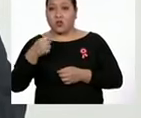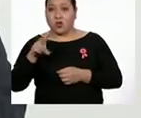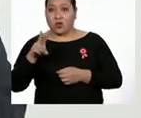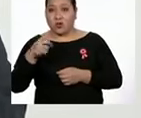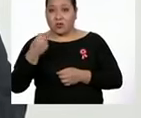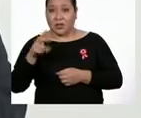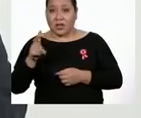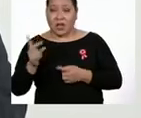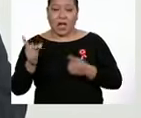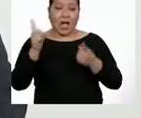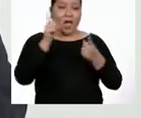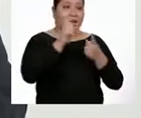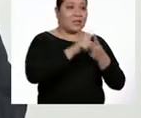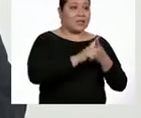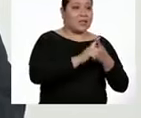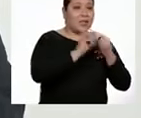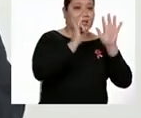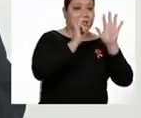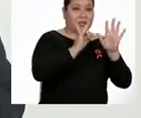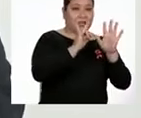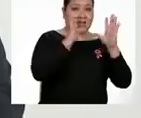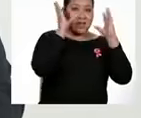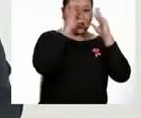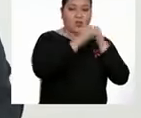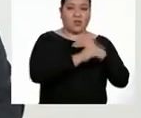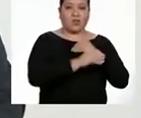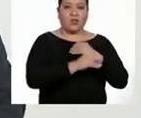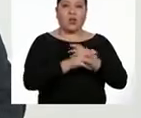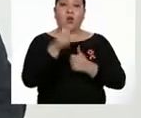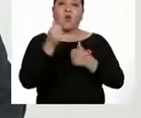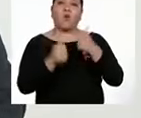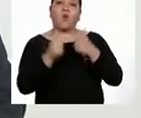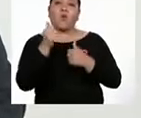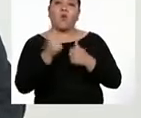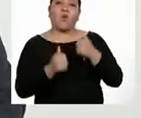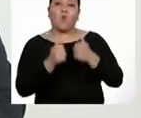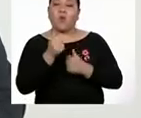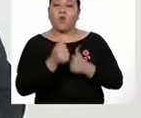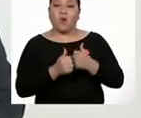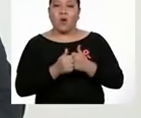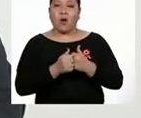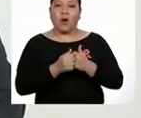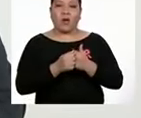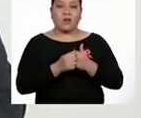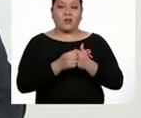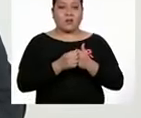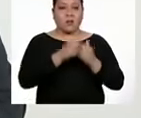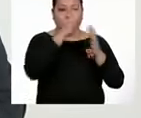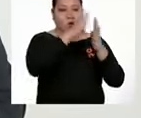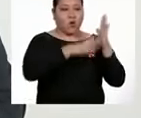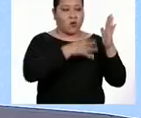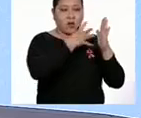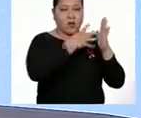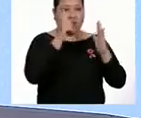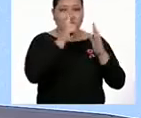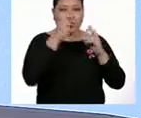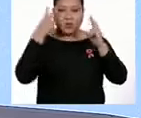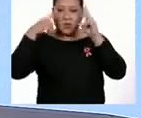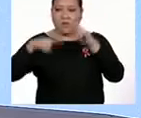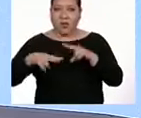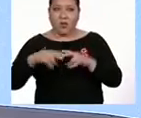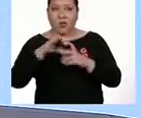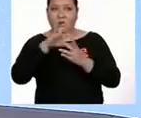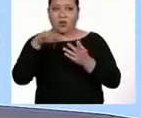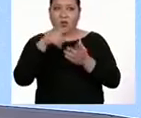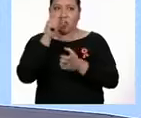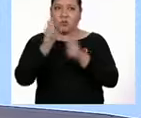del mediodía hasta las 7 p.m. ¿En qué horarios no coinciden todos los trabajadores de la agencia? ¿Qué clase